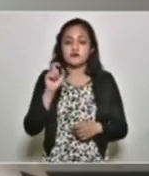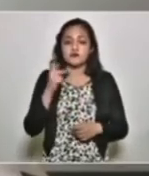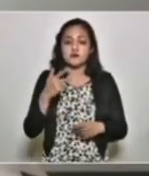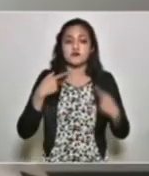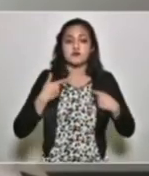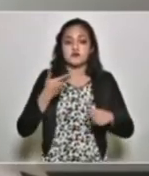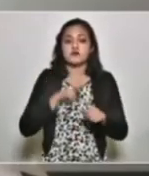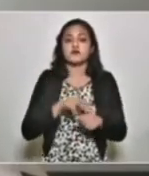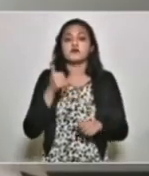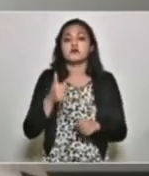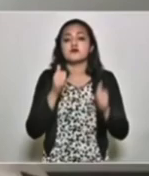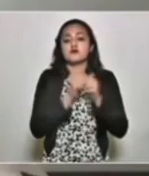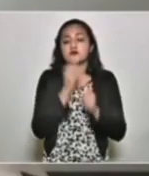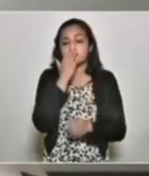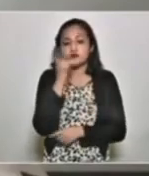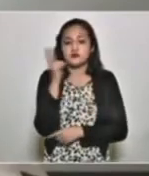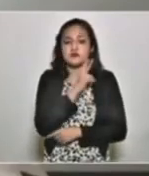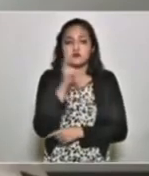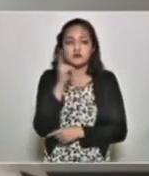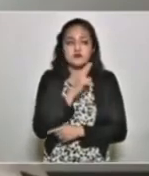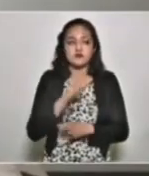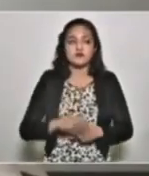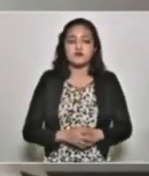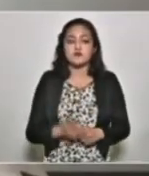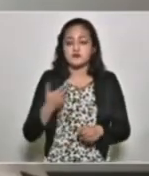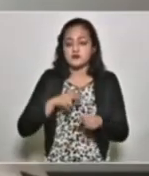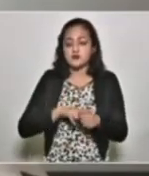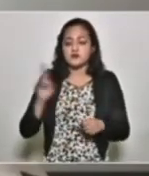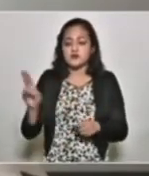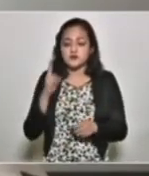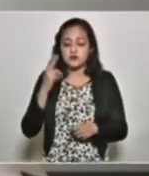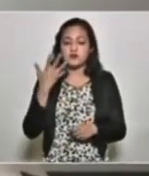28 pacientes, 6 con ventilación asistida. Hospital Universitario, 5 pacientes.